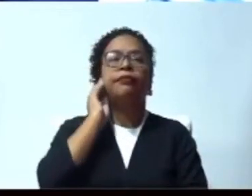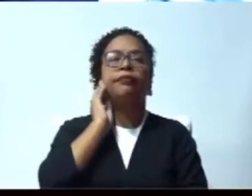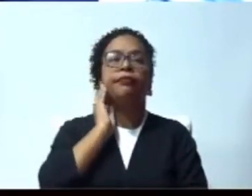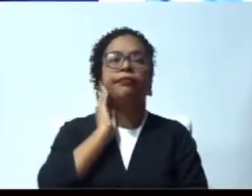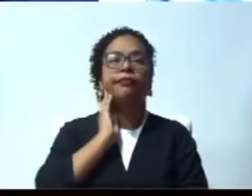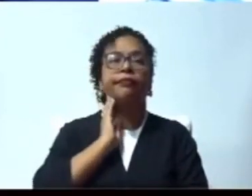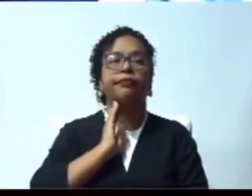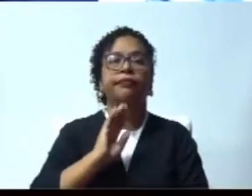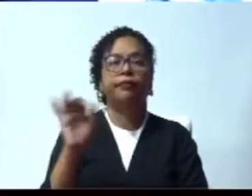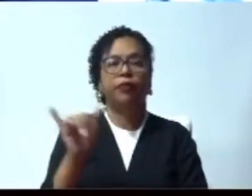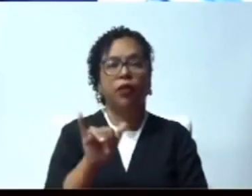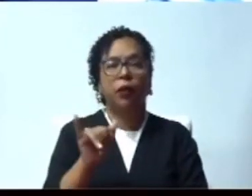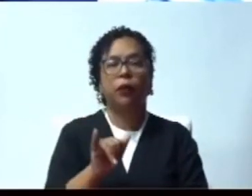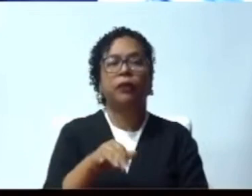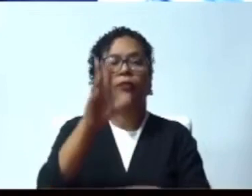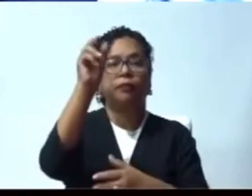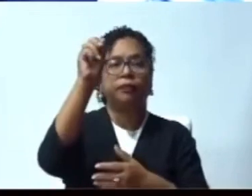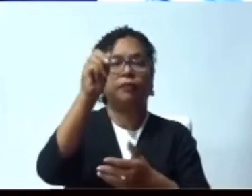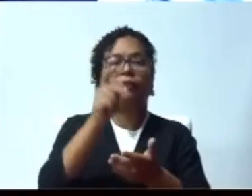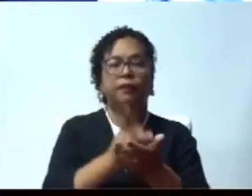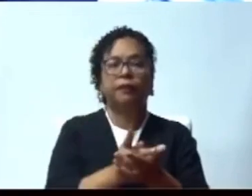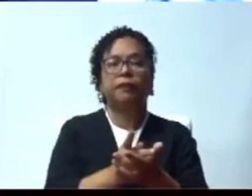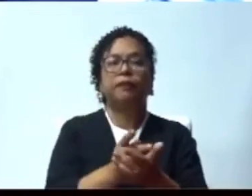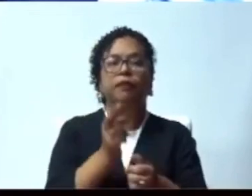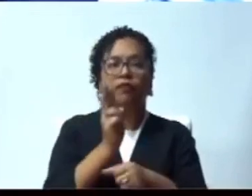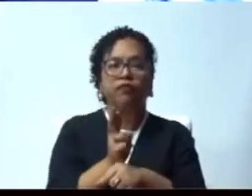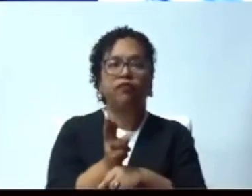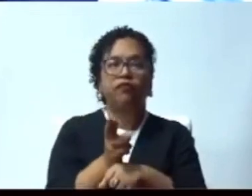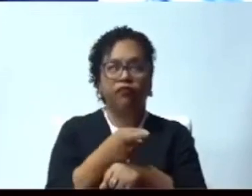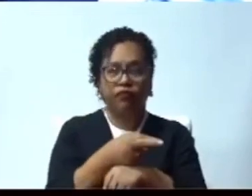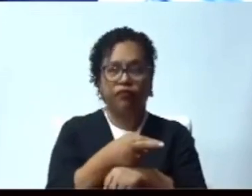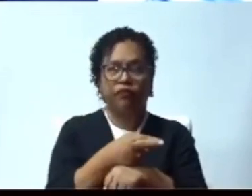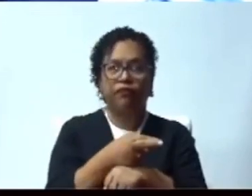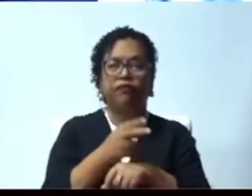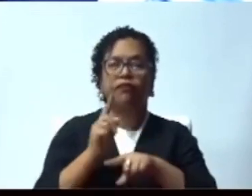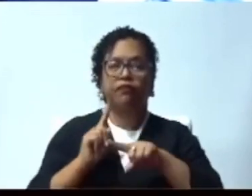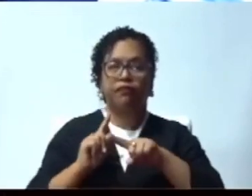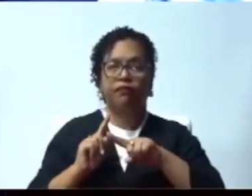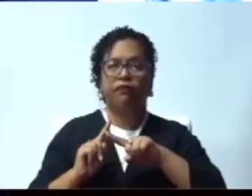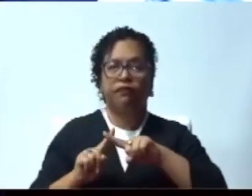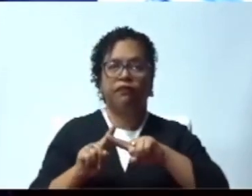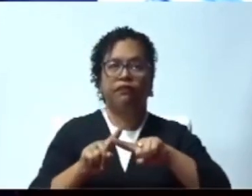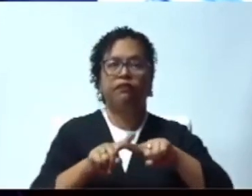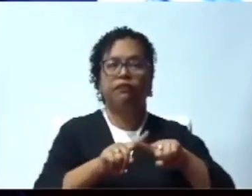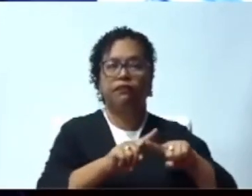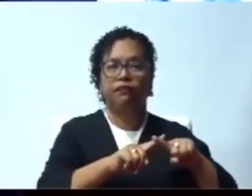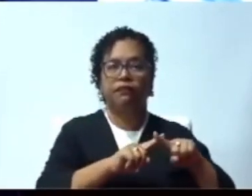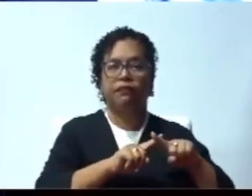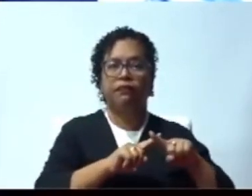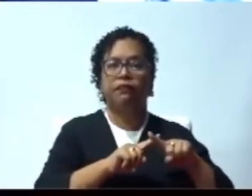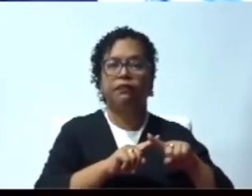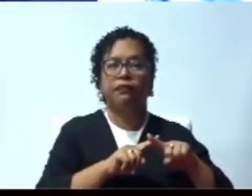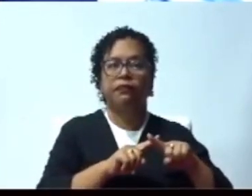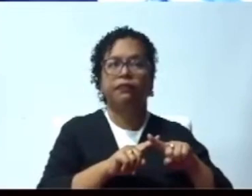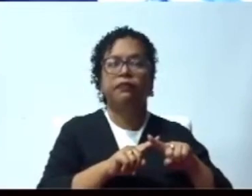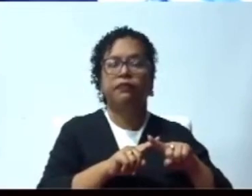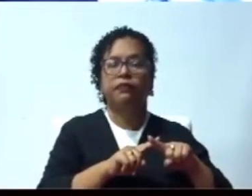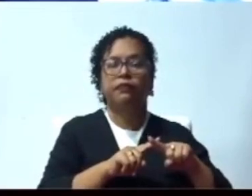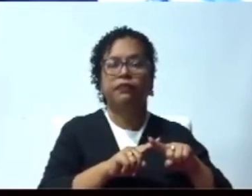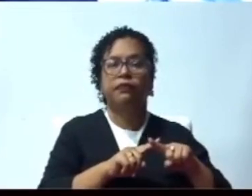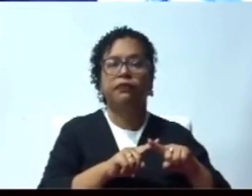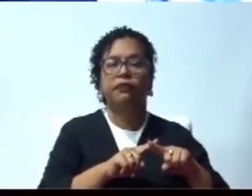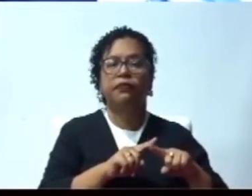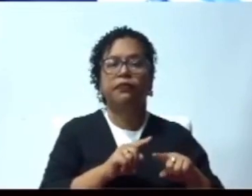esas resoluciones que tocan de manera transversal toda la población dominicana, en la